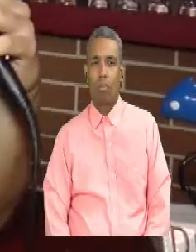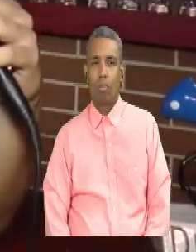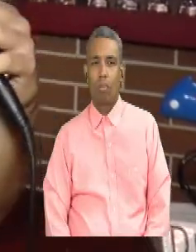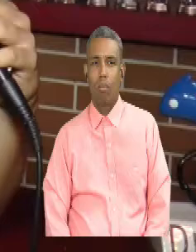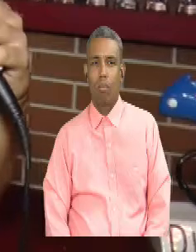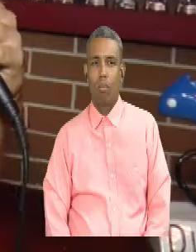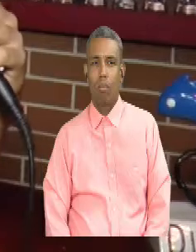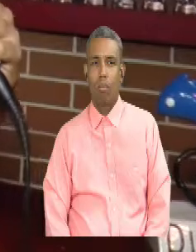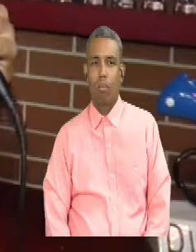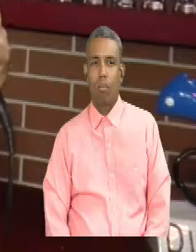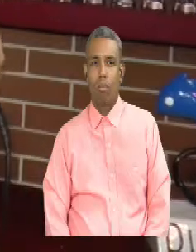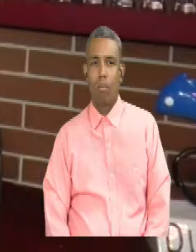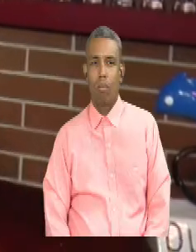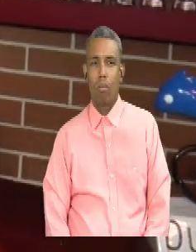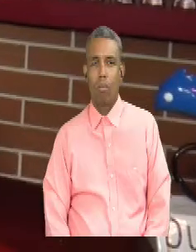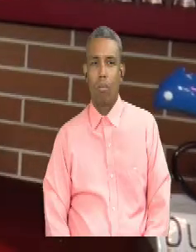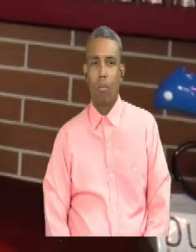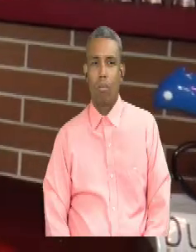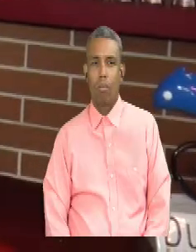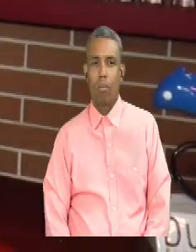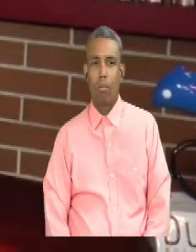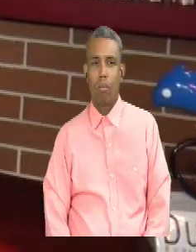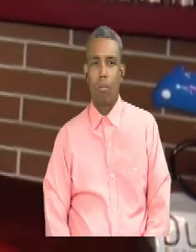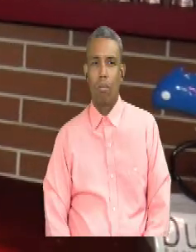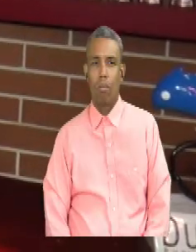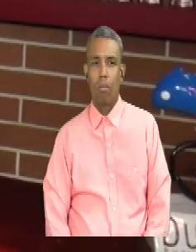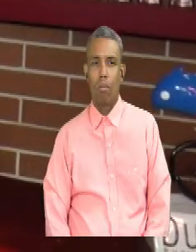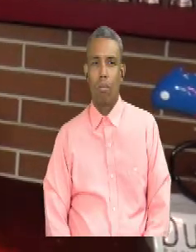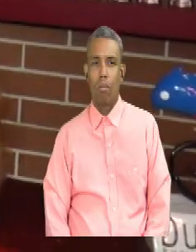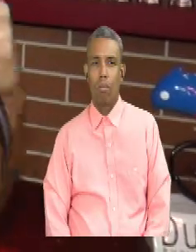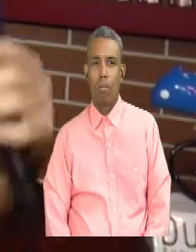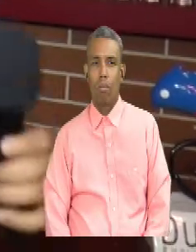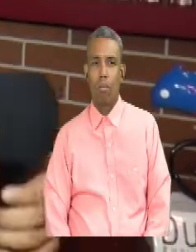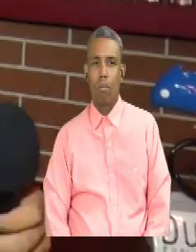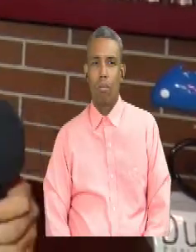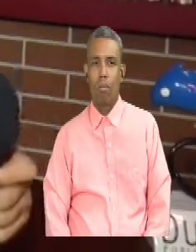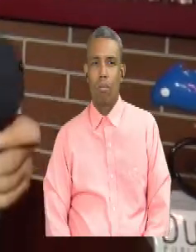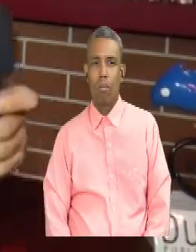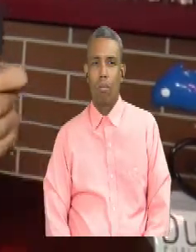tu ser espiritual, eres más alto que el hombre.